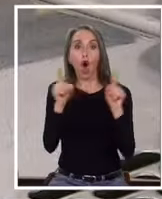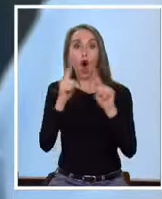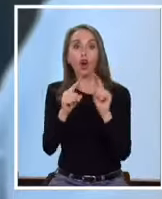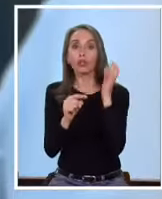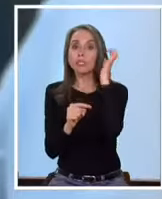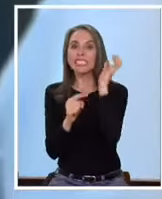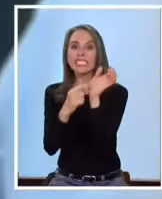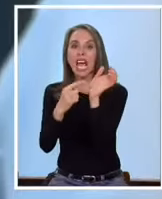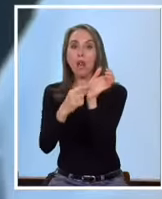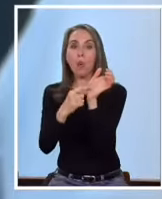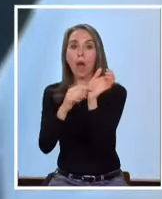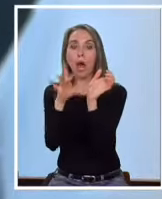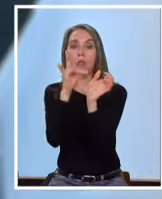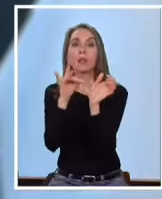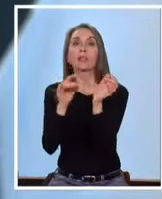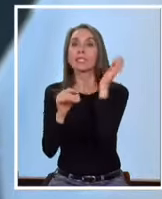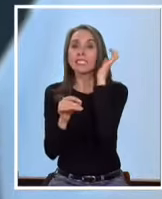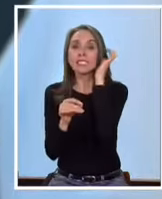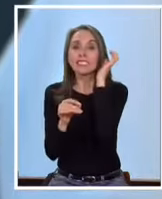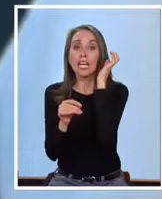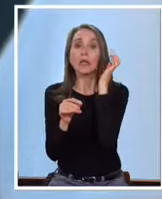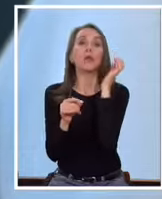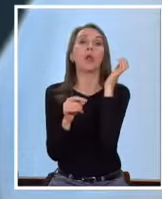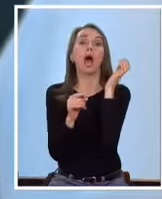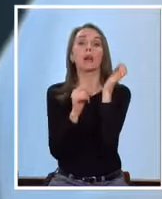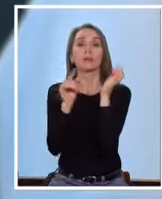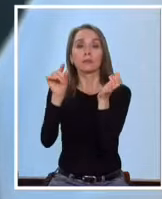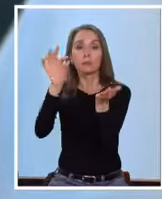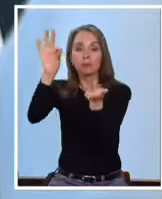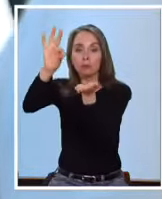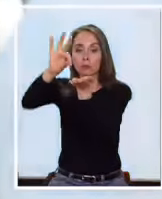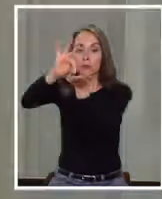del celular. El teléfono ocupa nuestro lugar y se toma la